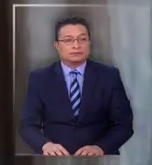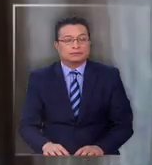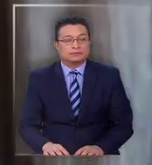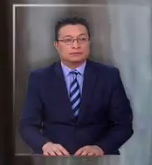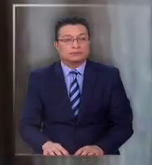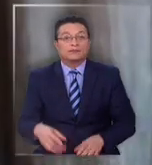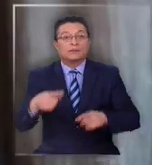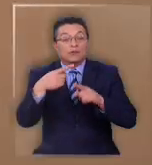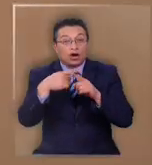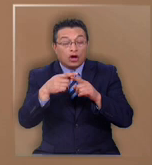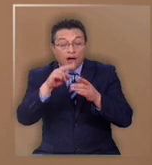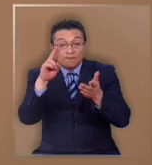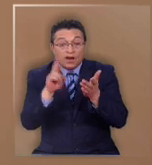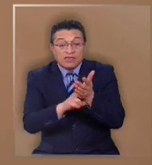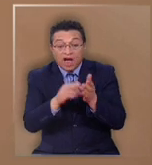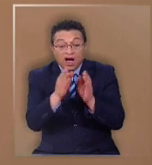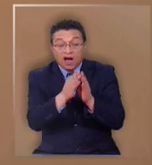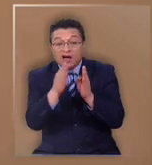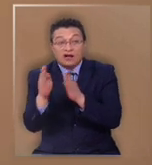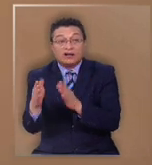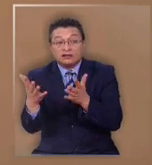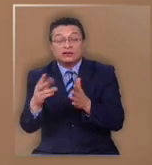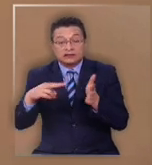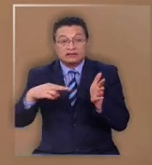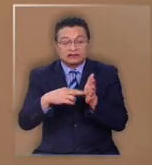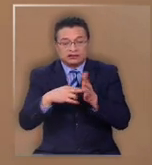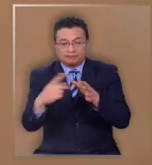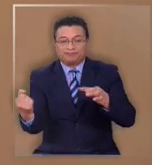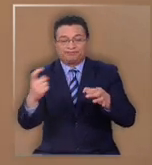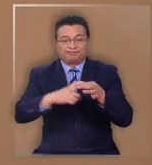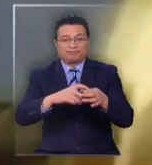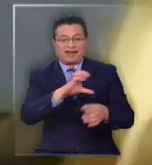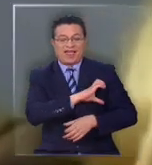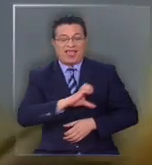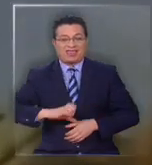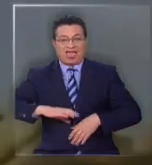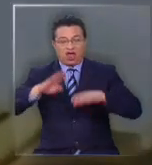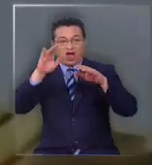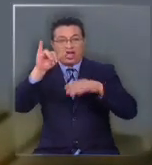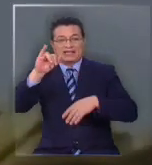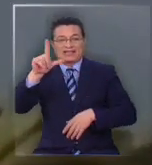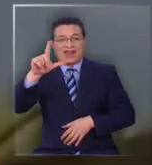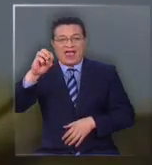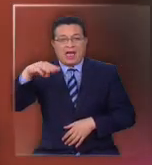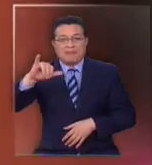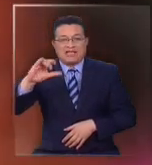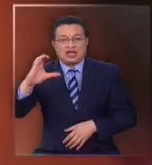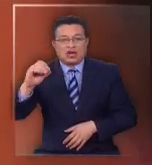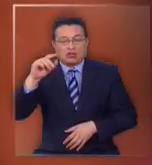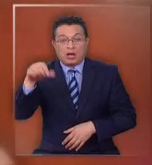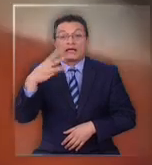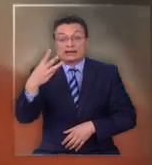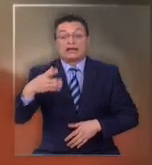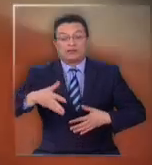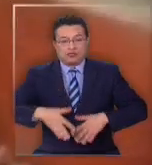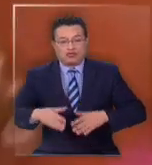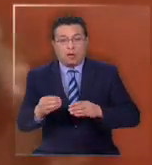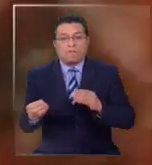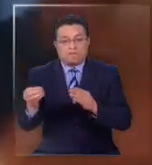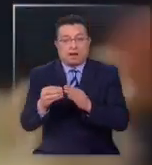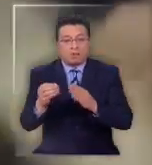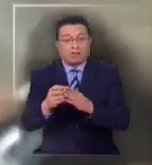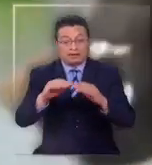La otra parte de la verdad es que en Siria se habían unido al Estado Islámico y que después de eso nacieron otros 3 niños más.